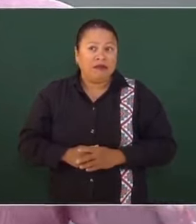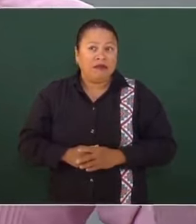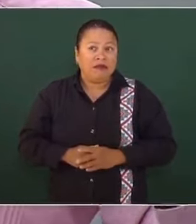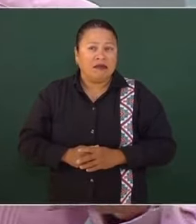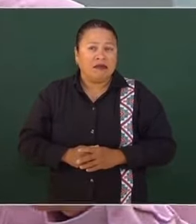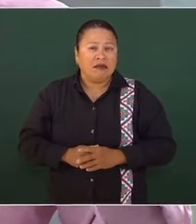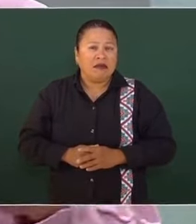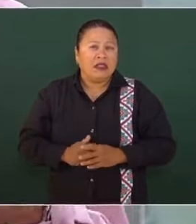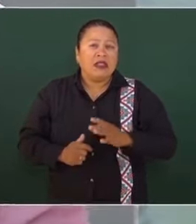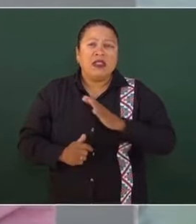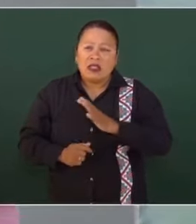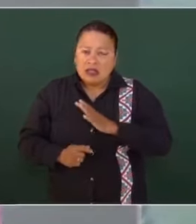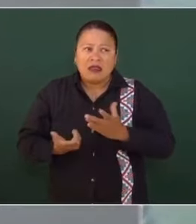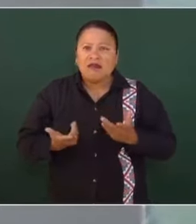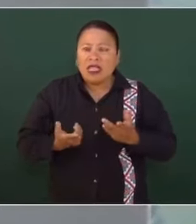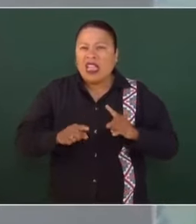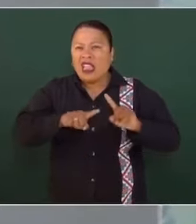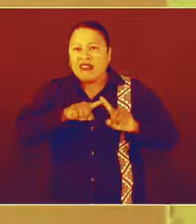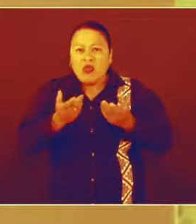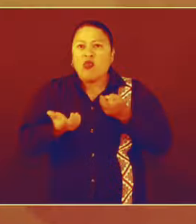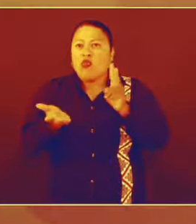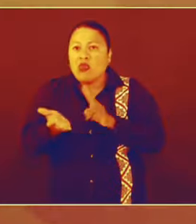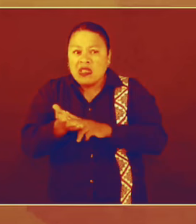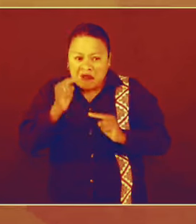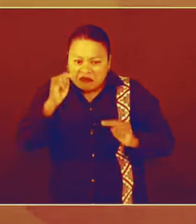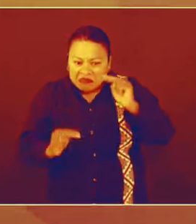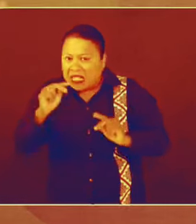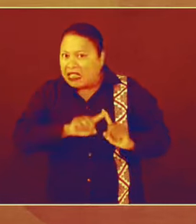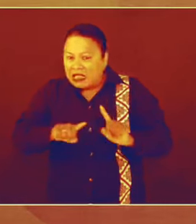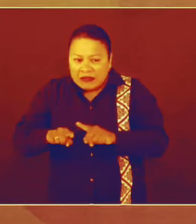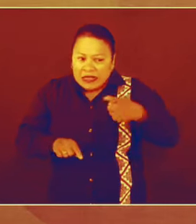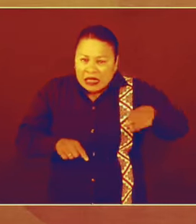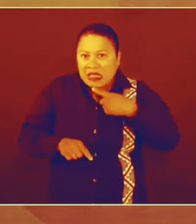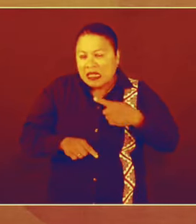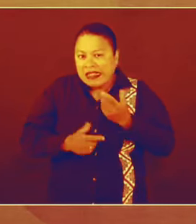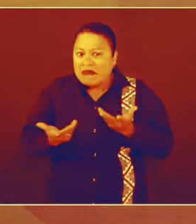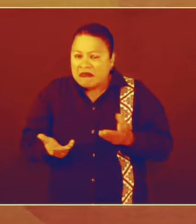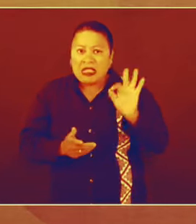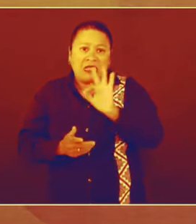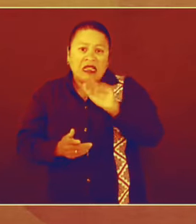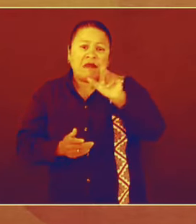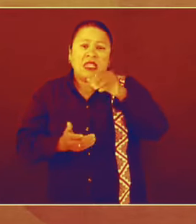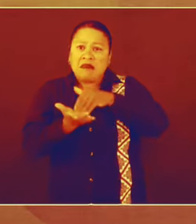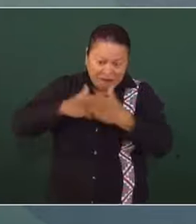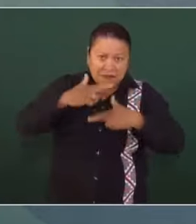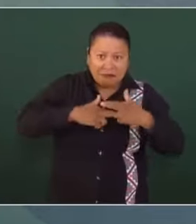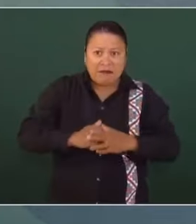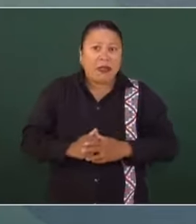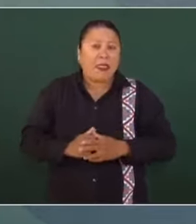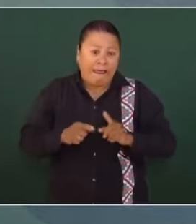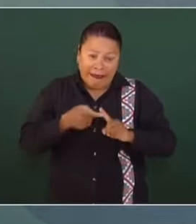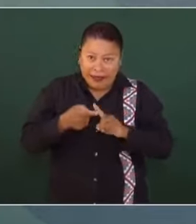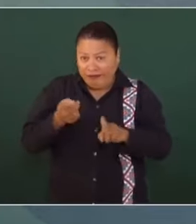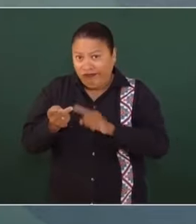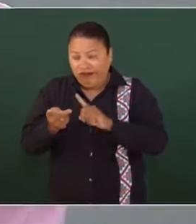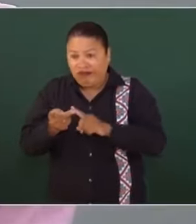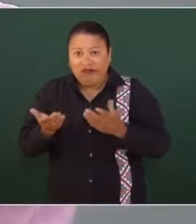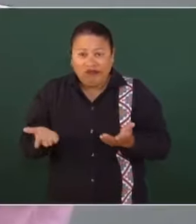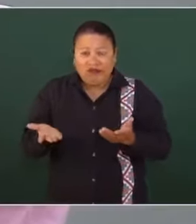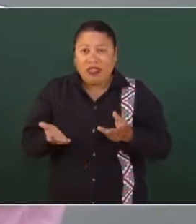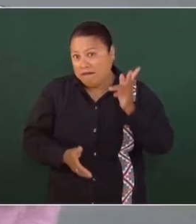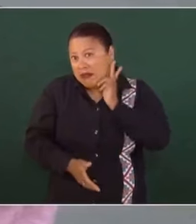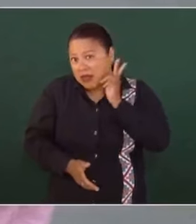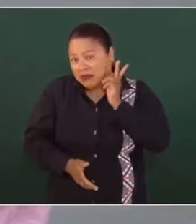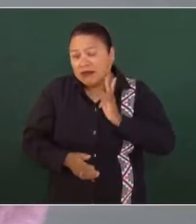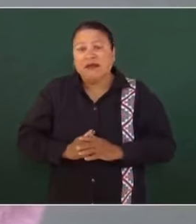hay diferencias en cuanto al monto. Ellos están planteando, creo que, 20 millones de dólares. Y